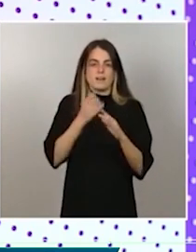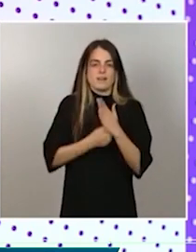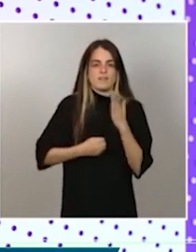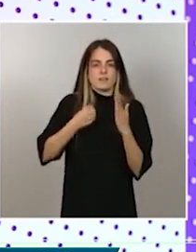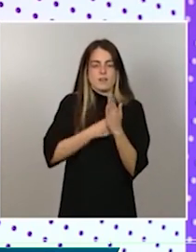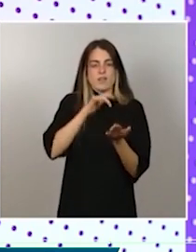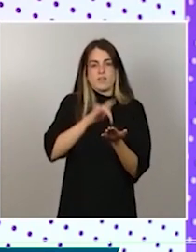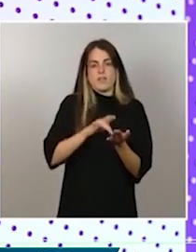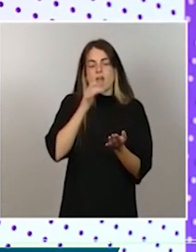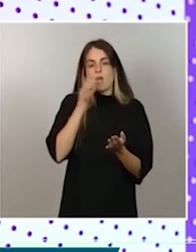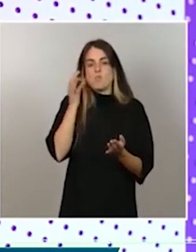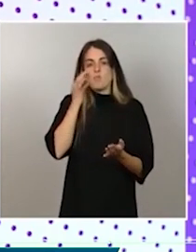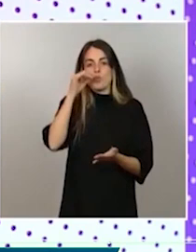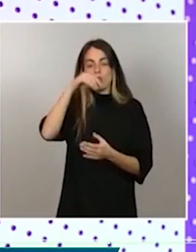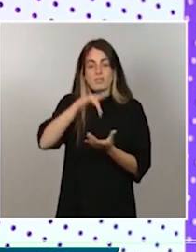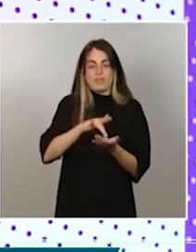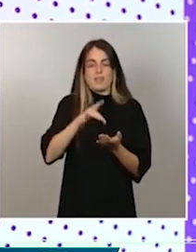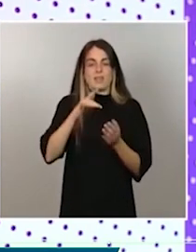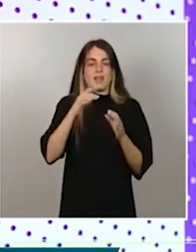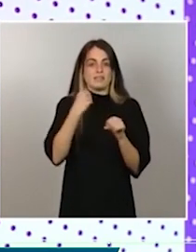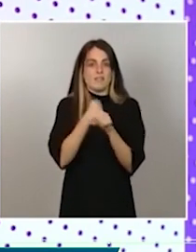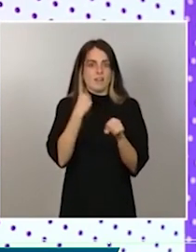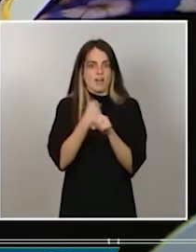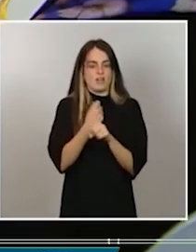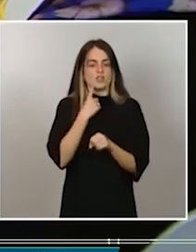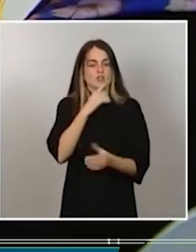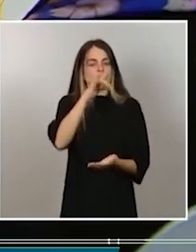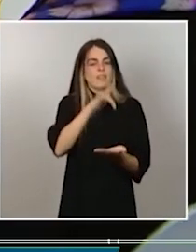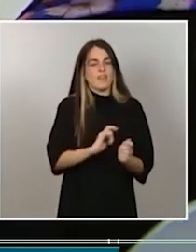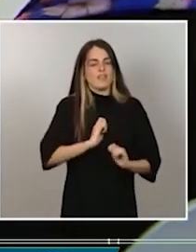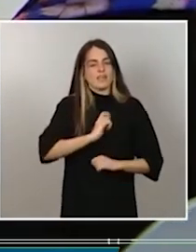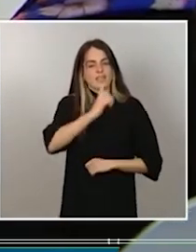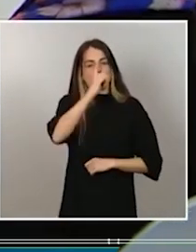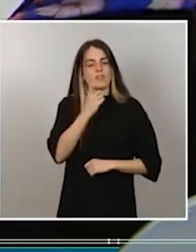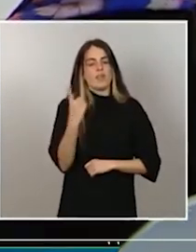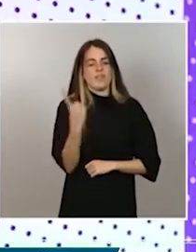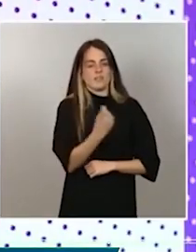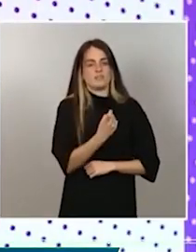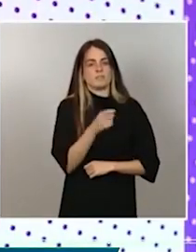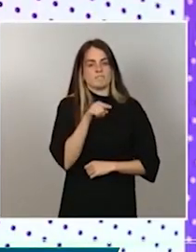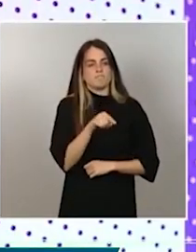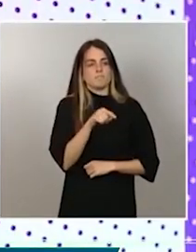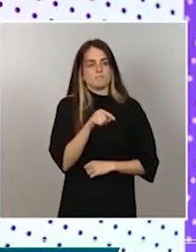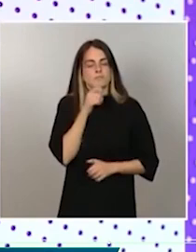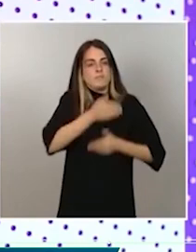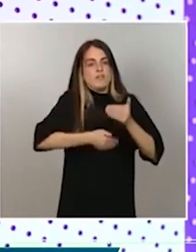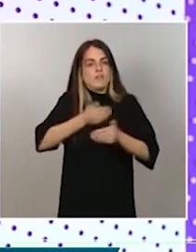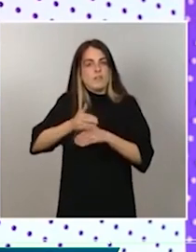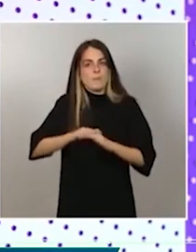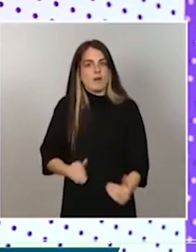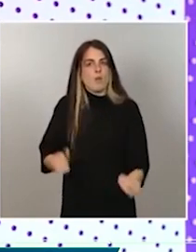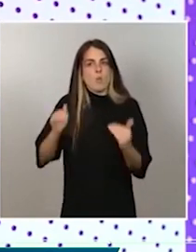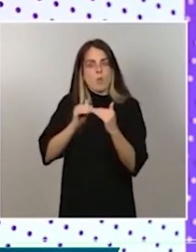vamos a intentar que la gente se entere de realmente lo que quieren decir todos estos problemas que tiene el país, no los que nos están